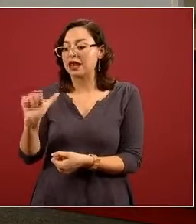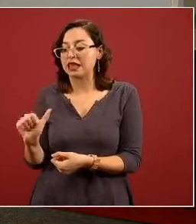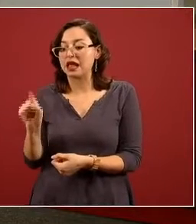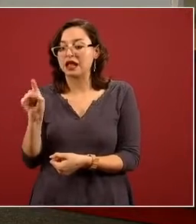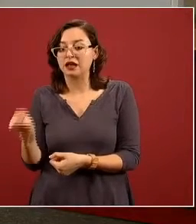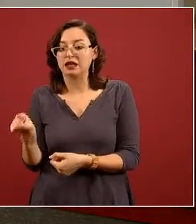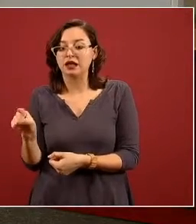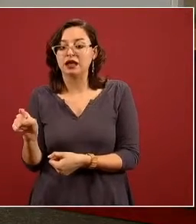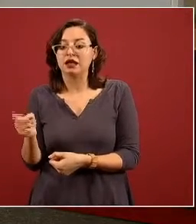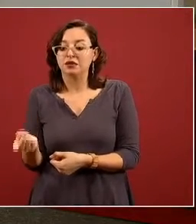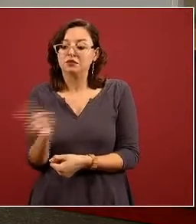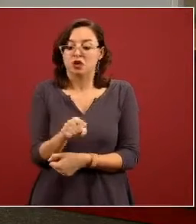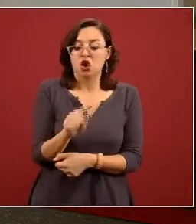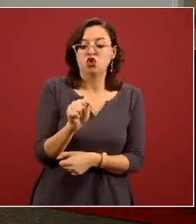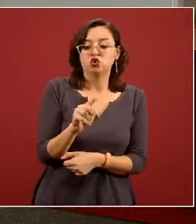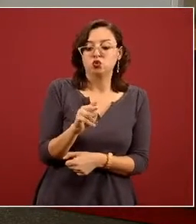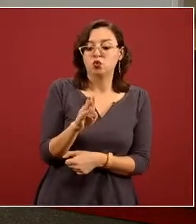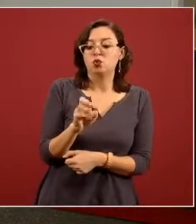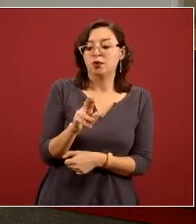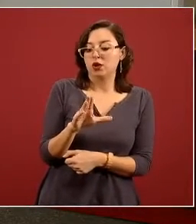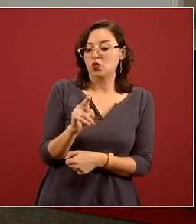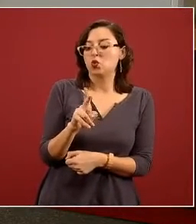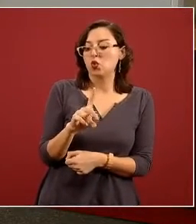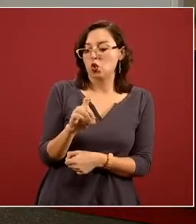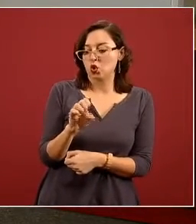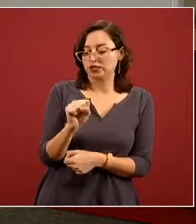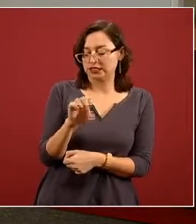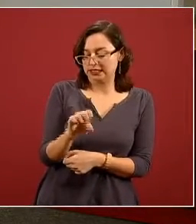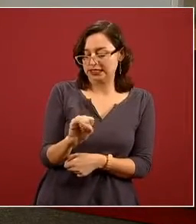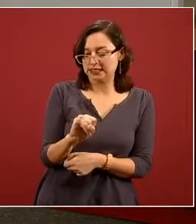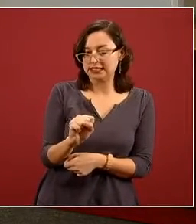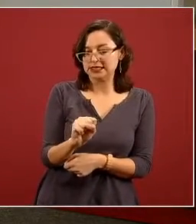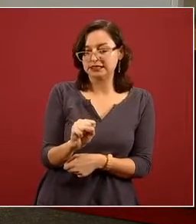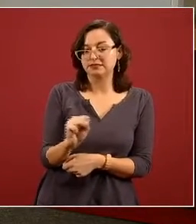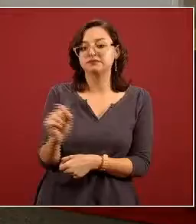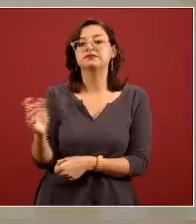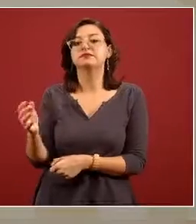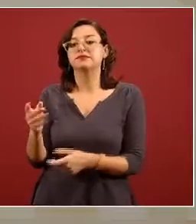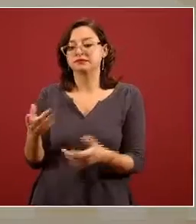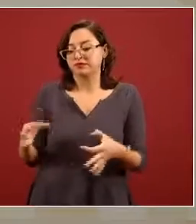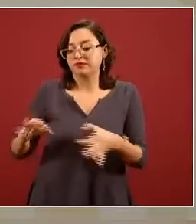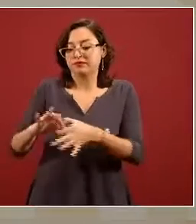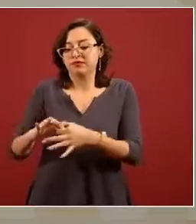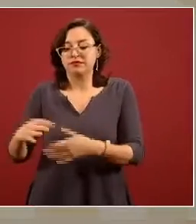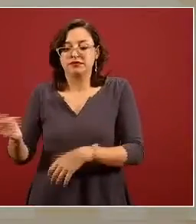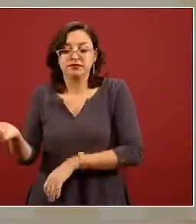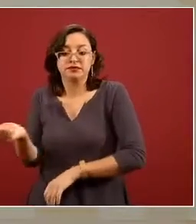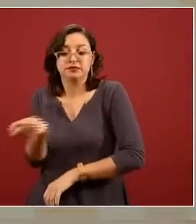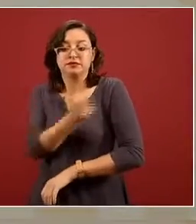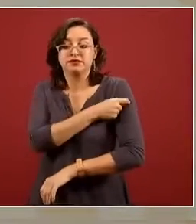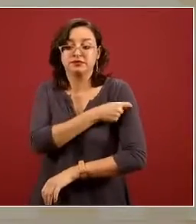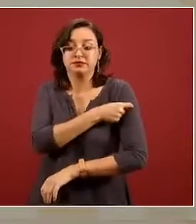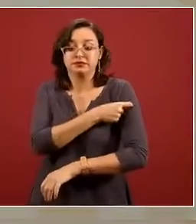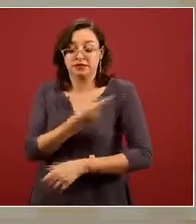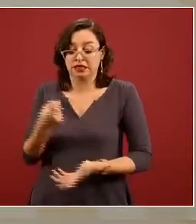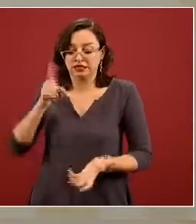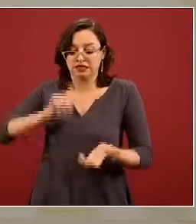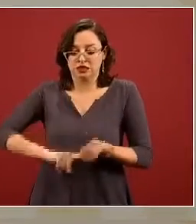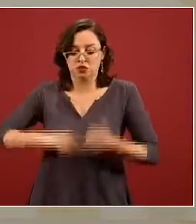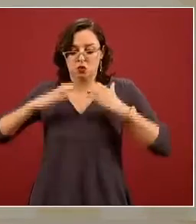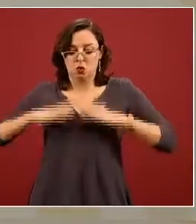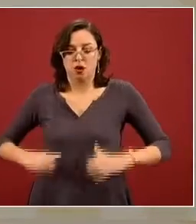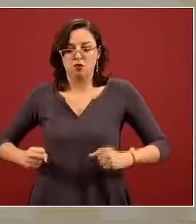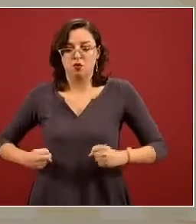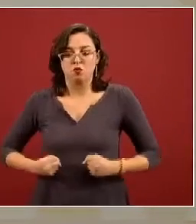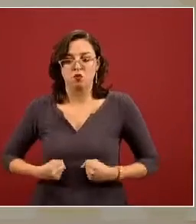del bacilo de la tuberculosis y que induce una respuesta inmune vigorosa. Se usa,